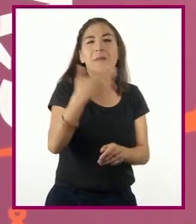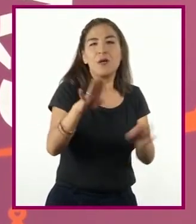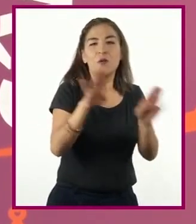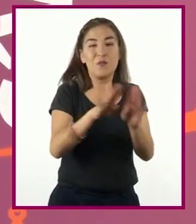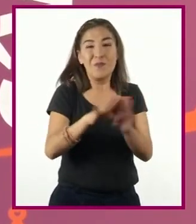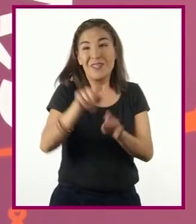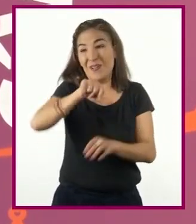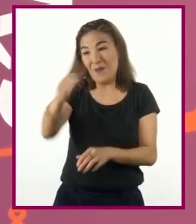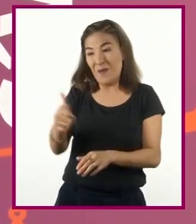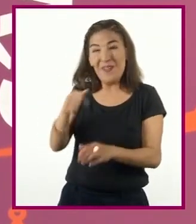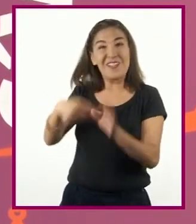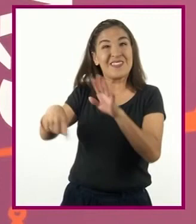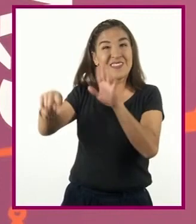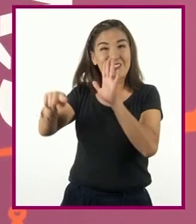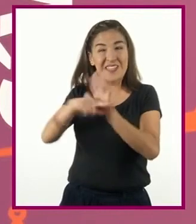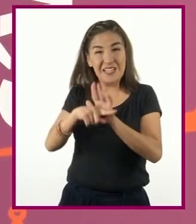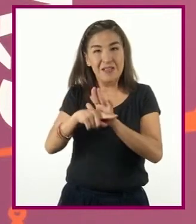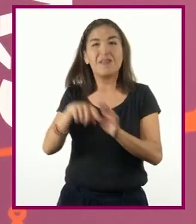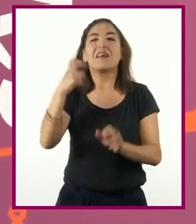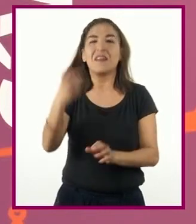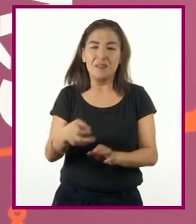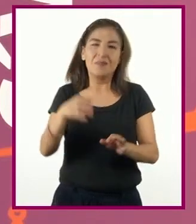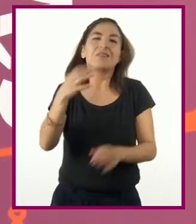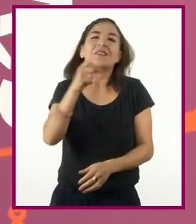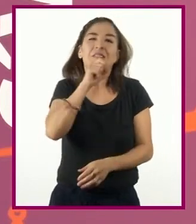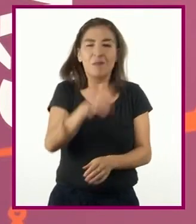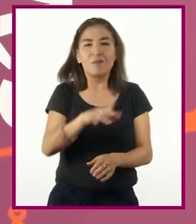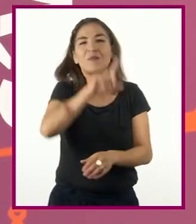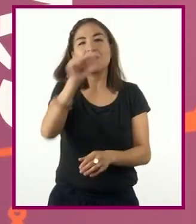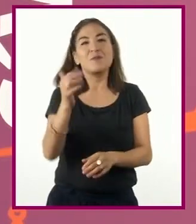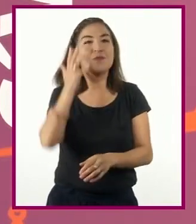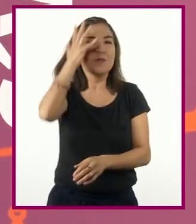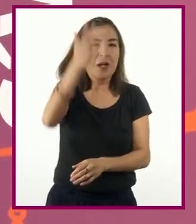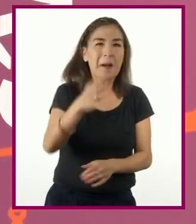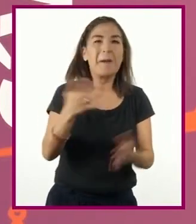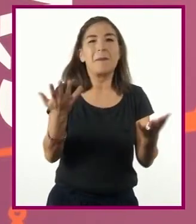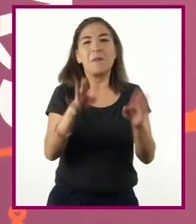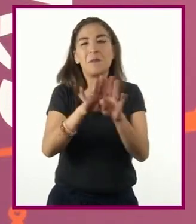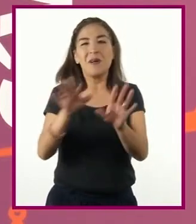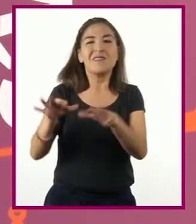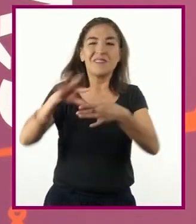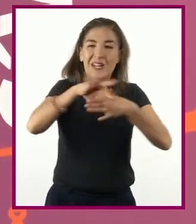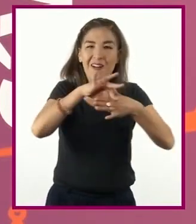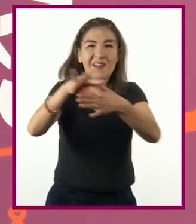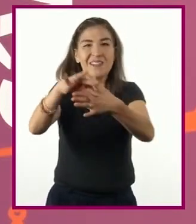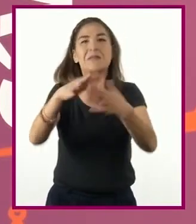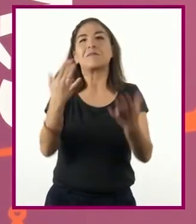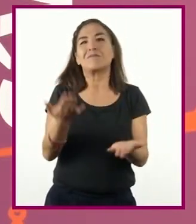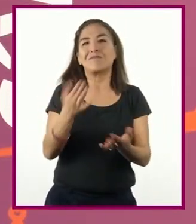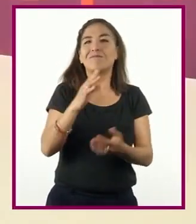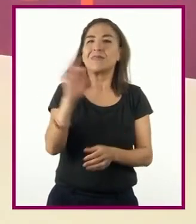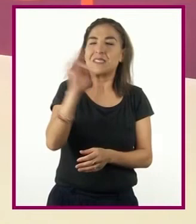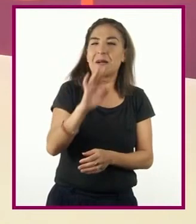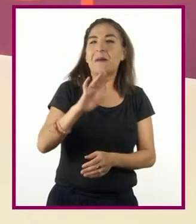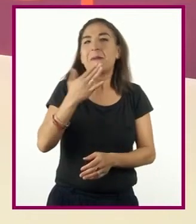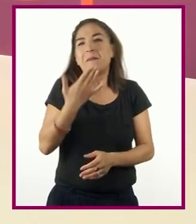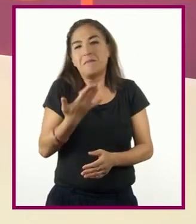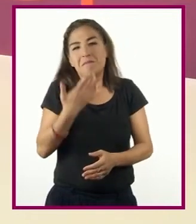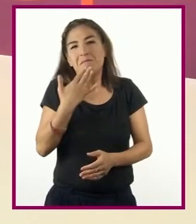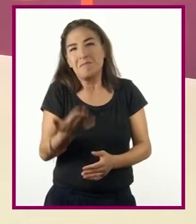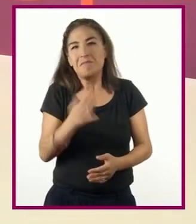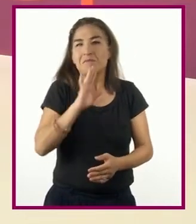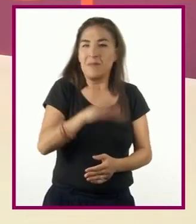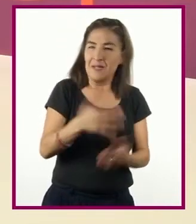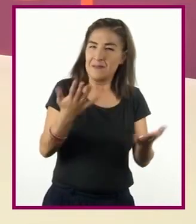aspectos negativos, esto también desfavorece que tengan referentes que les guíen de manera asertiva. Por